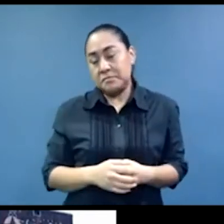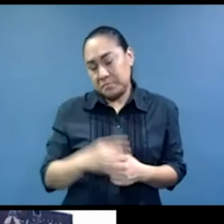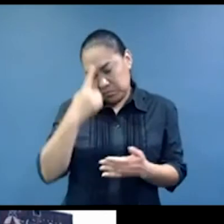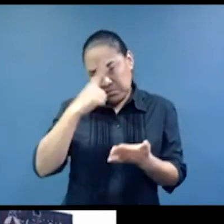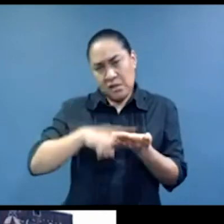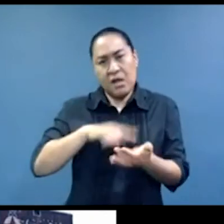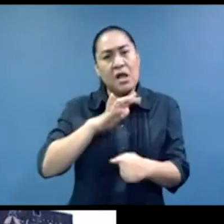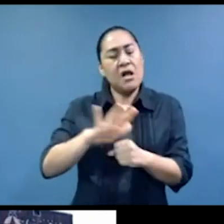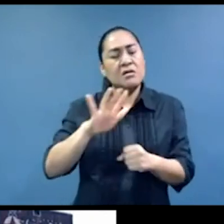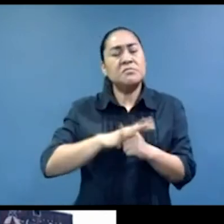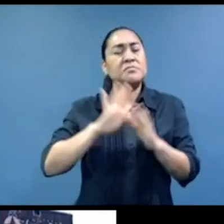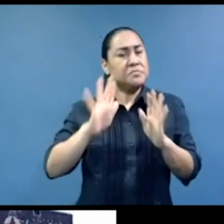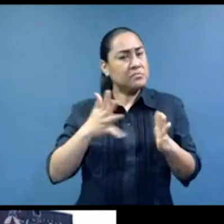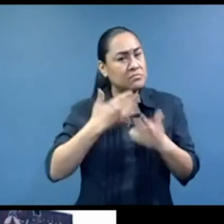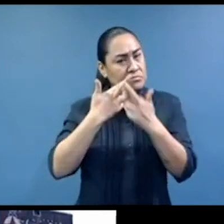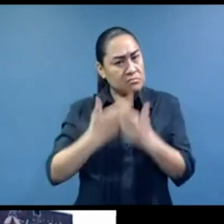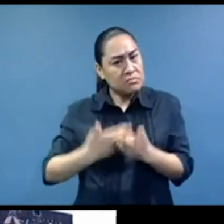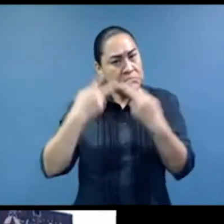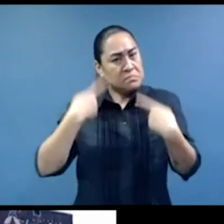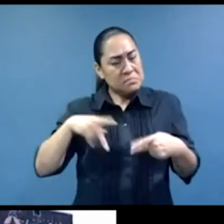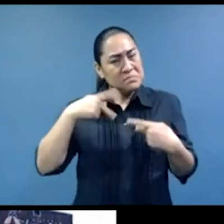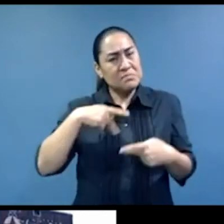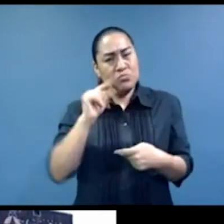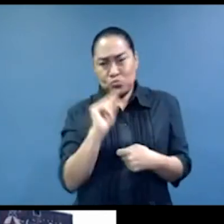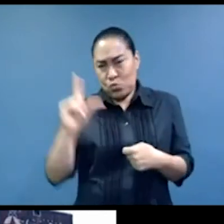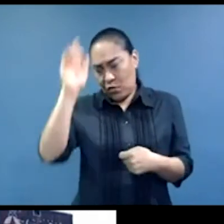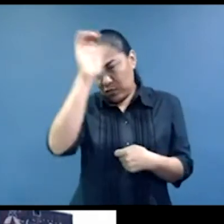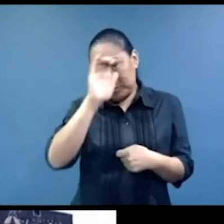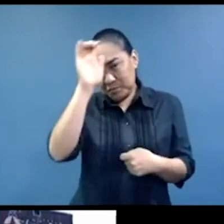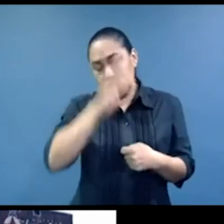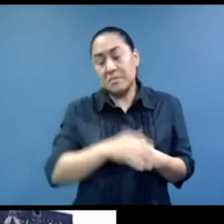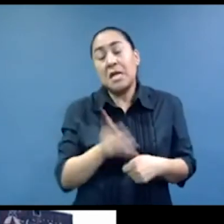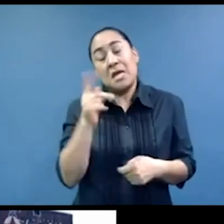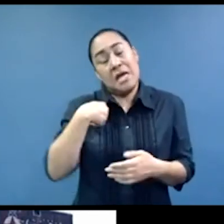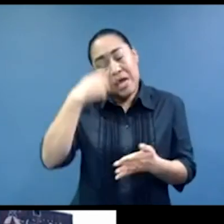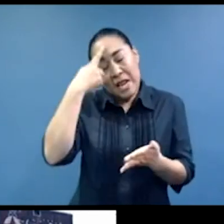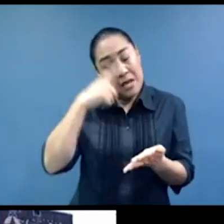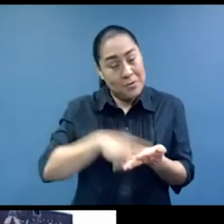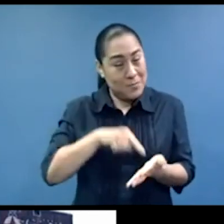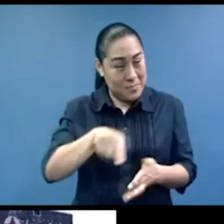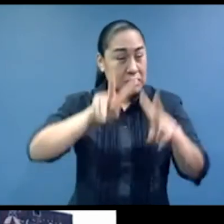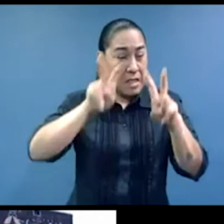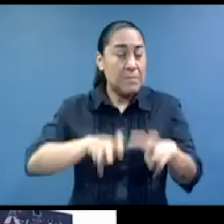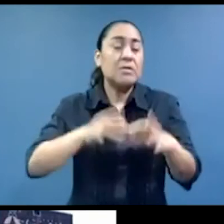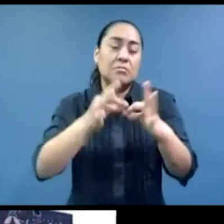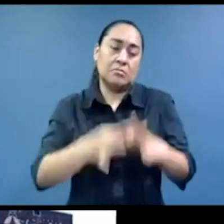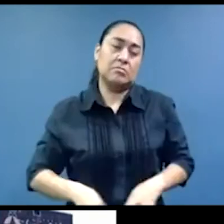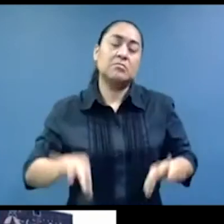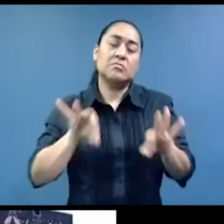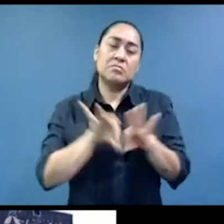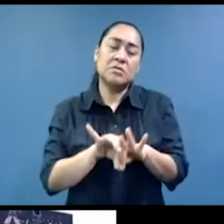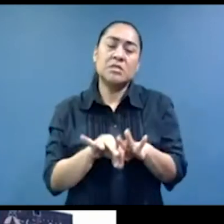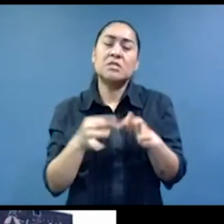científicos en México, pero bueno, creo que es importante este tema de sí